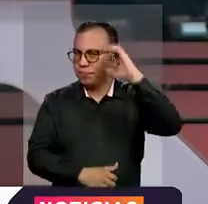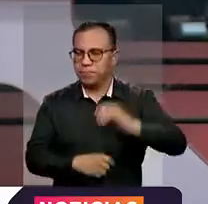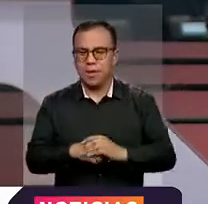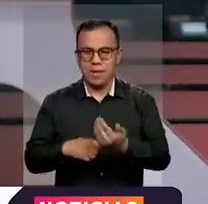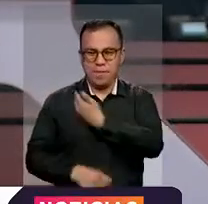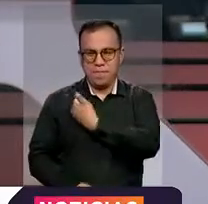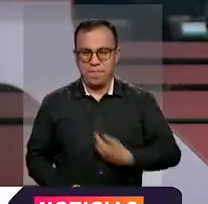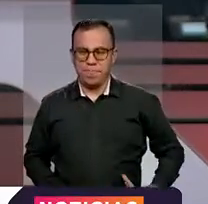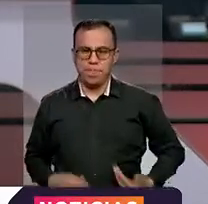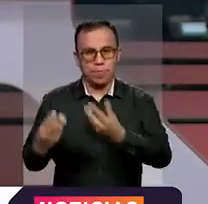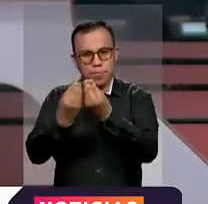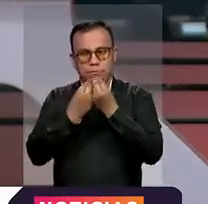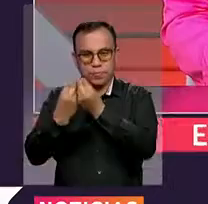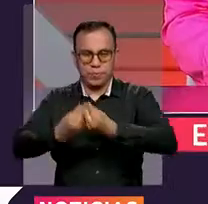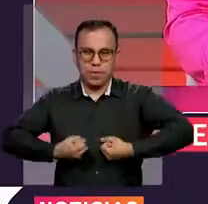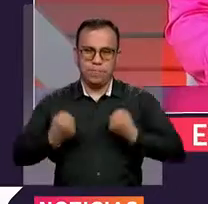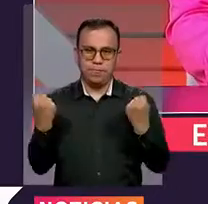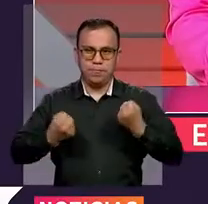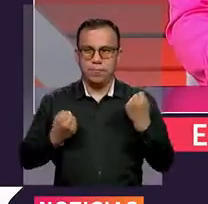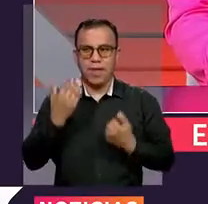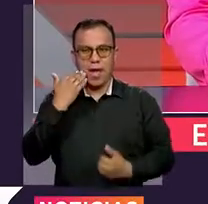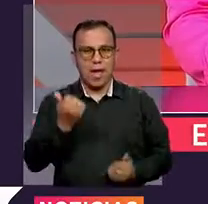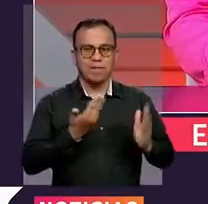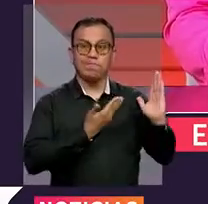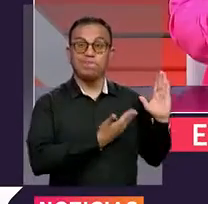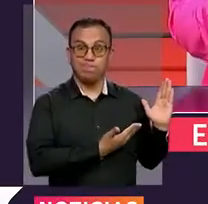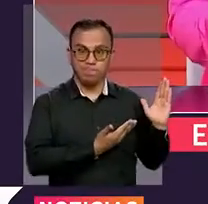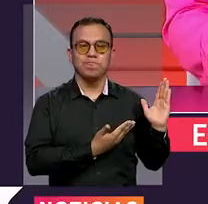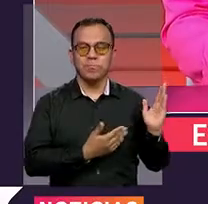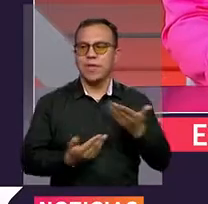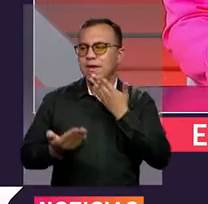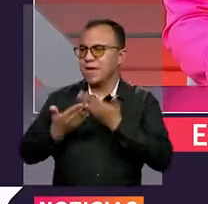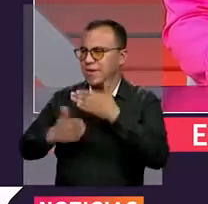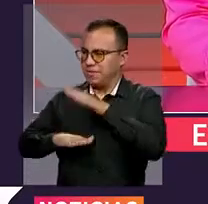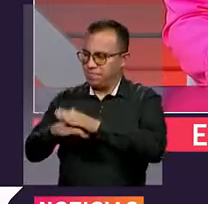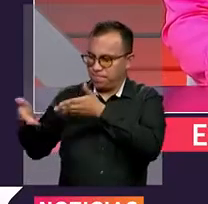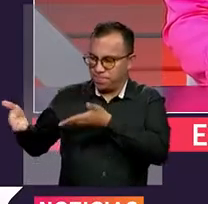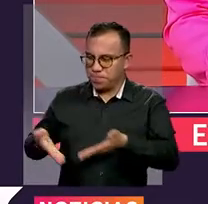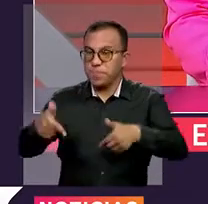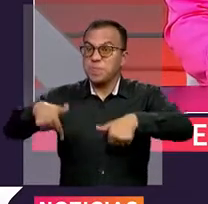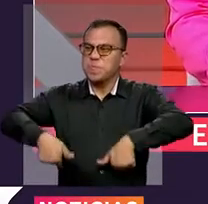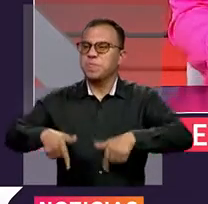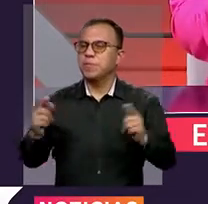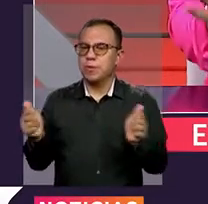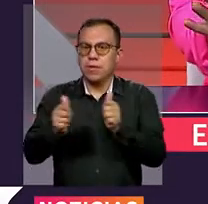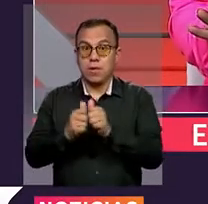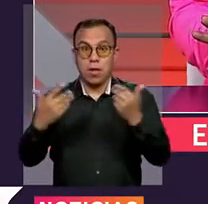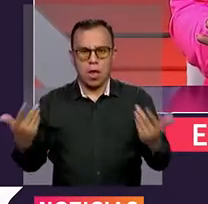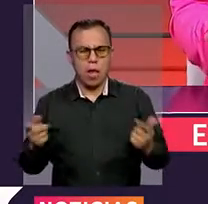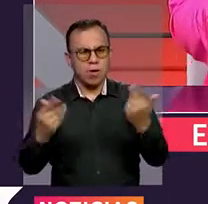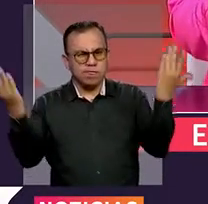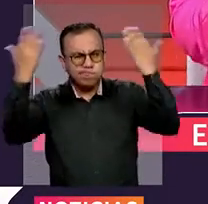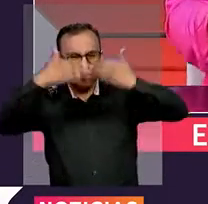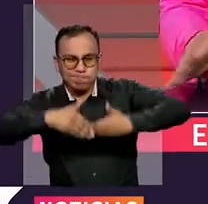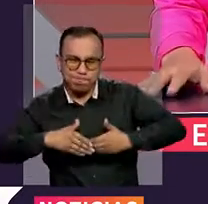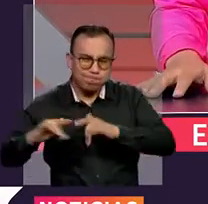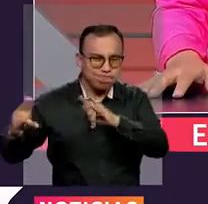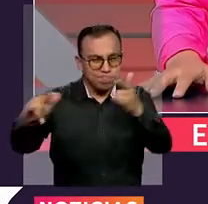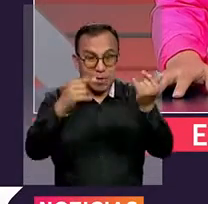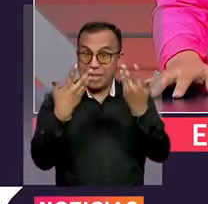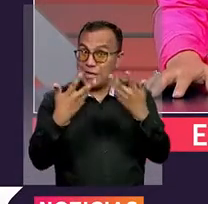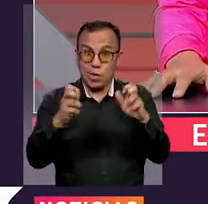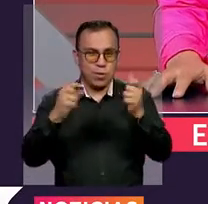hora la presidenta del Consejo de Bogotá, María Fernanda Rojas. Presidenta, gracias por acompañarnos. Usted ha dicho que hay manos oscuras que no quieren el